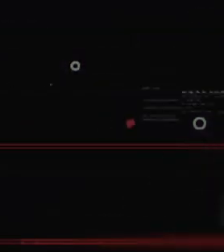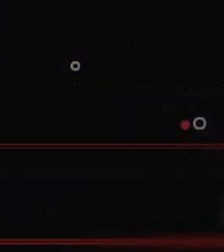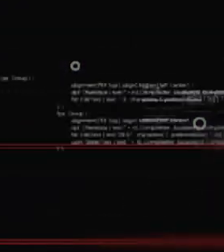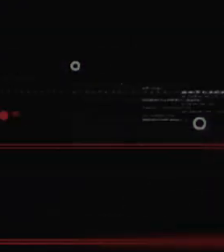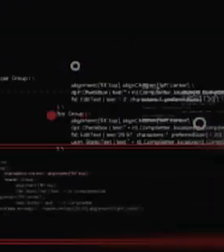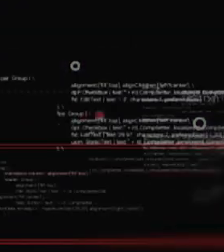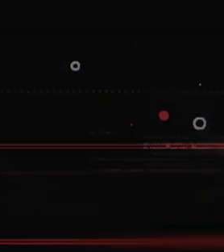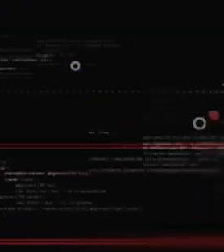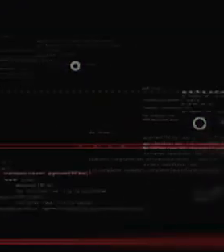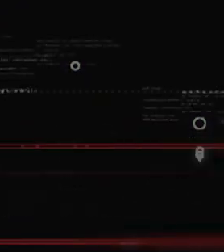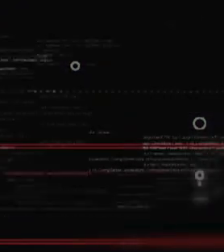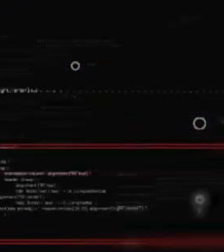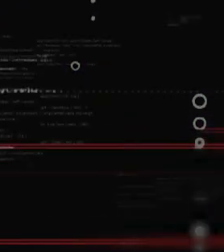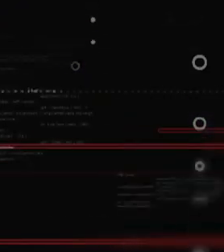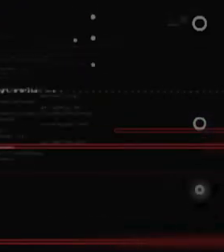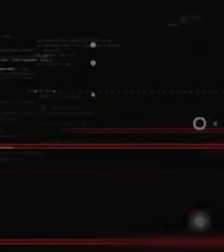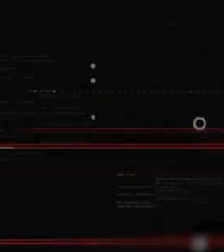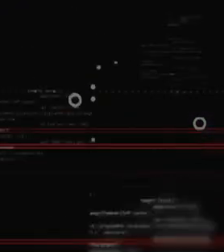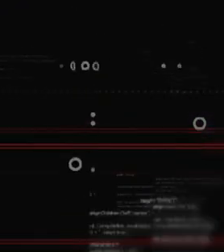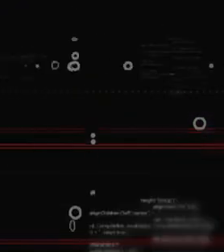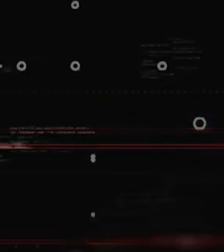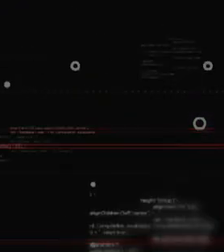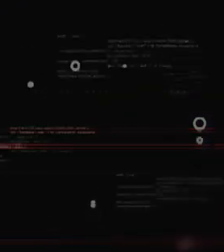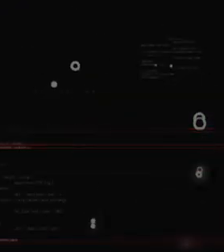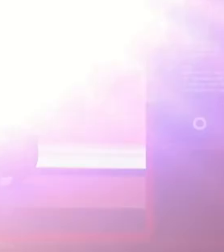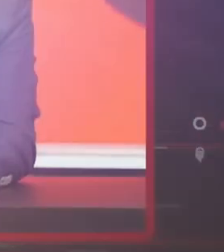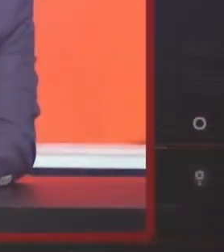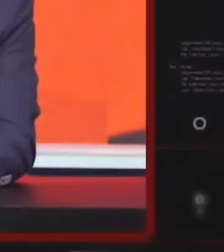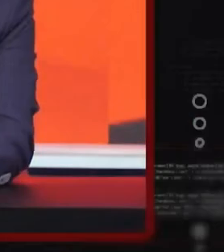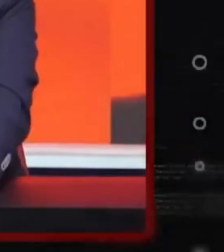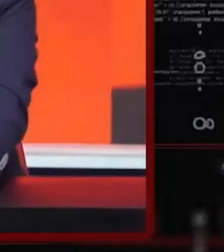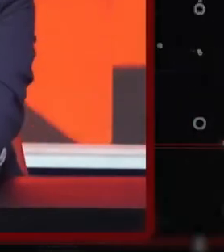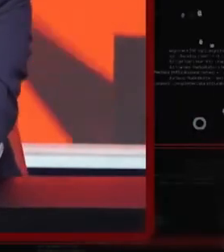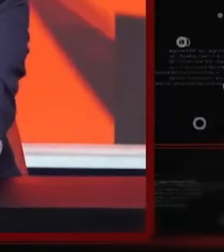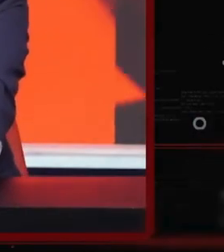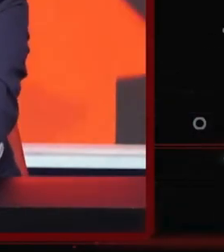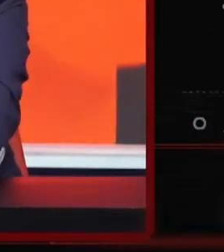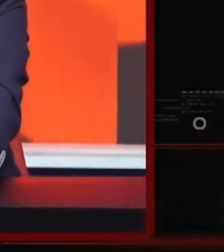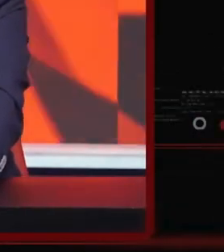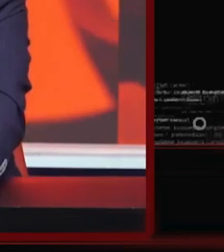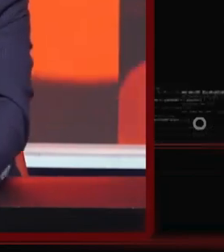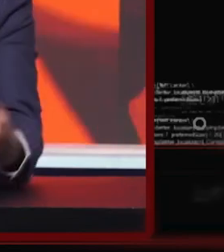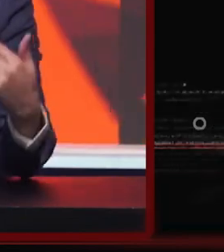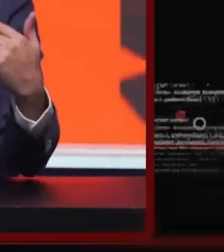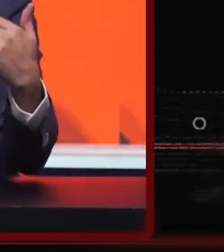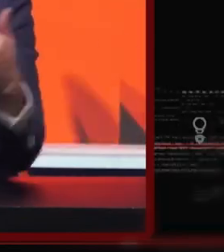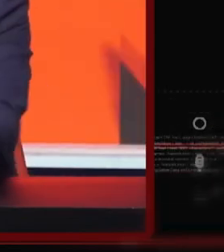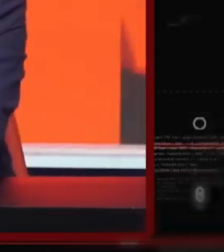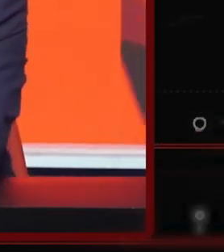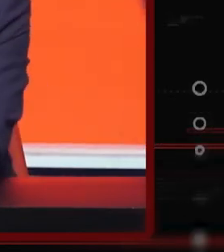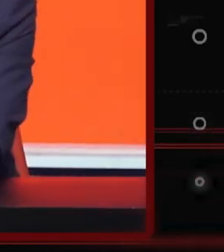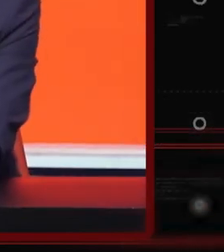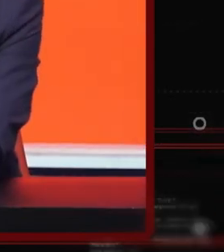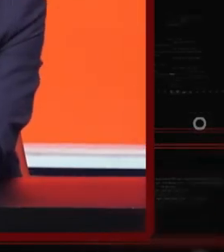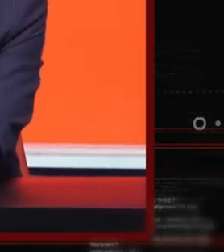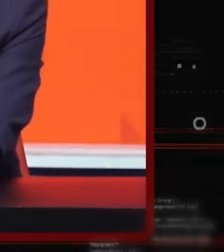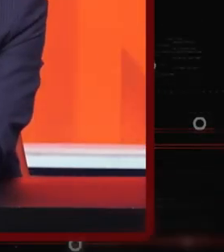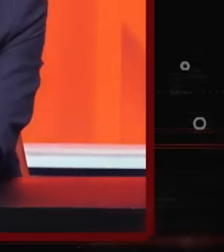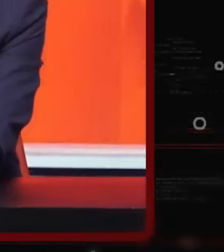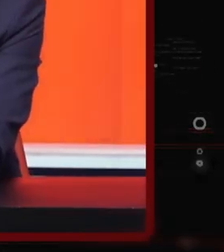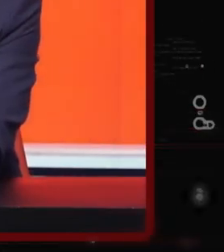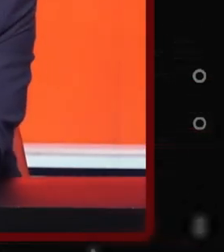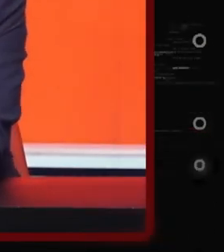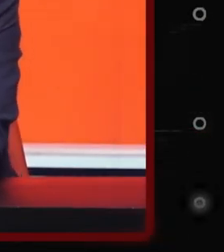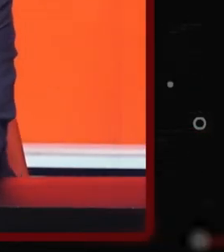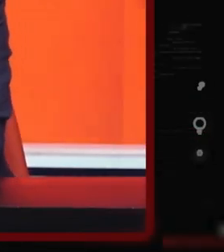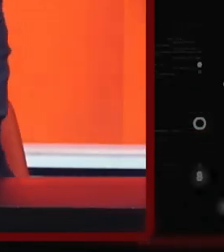Sheinbaum las elecciones, el peso se ha devaluado casi 20%. Y uno que es famoso por dar consejos macroeconómicos, aprovechó para